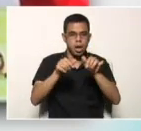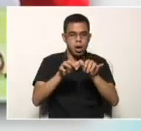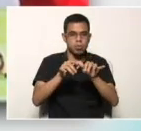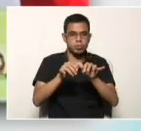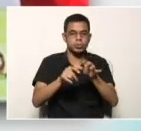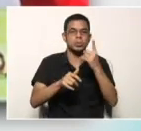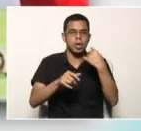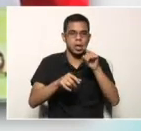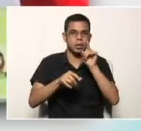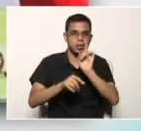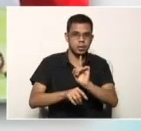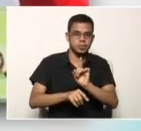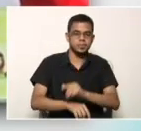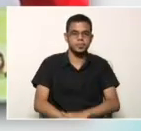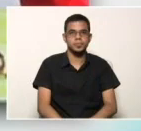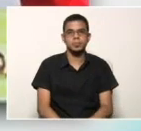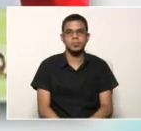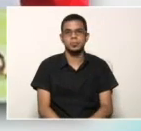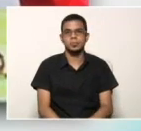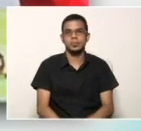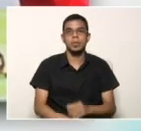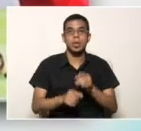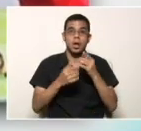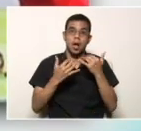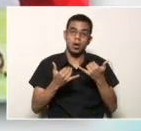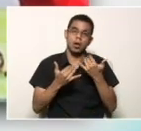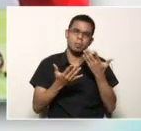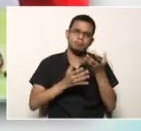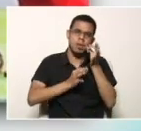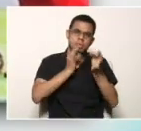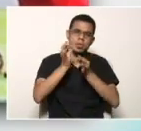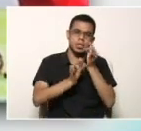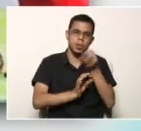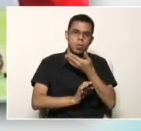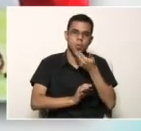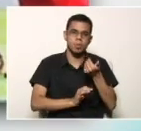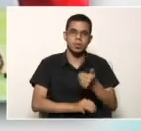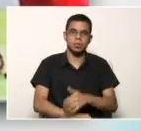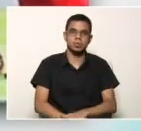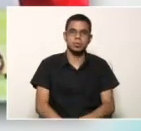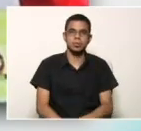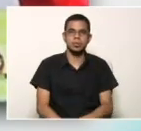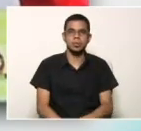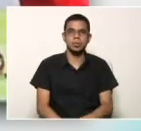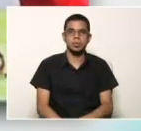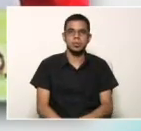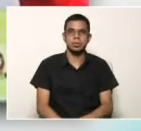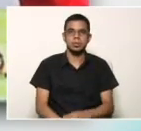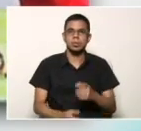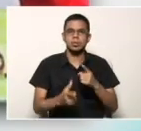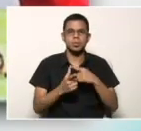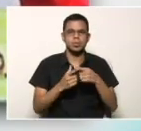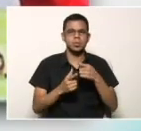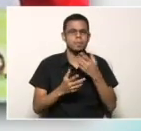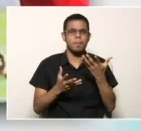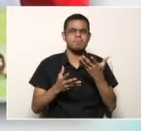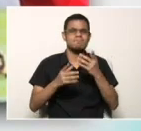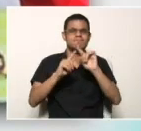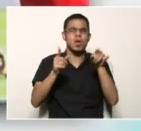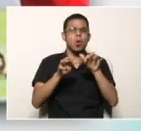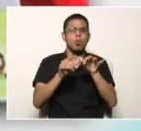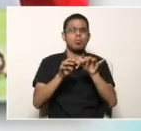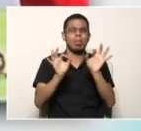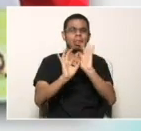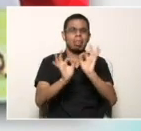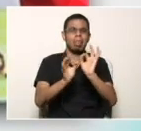de explicárselo en este momento, ¿bien? Entonces, mi computadora no da video. Puede ser muchas causas. Primero, la causa